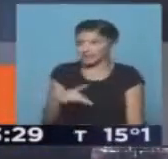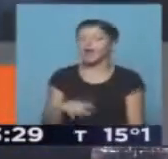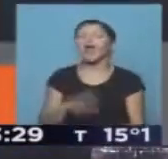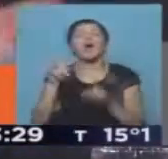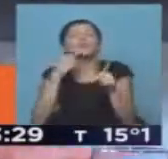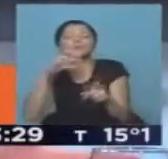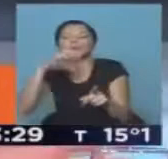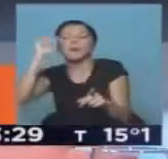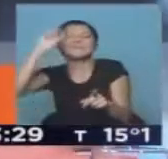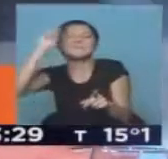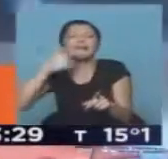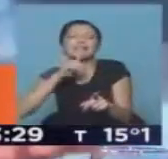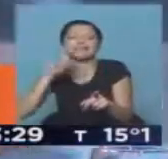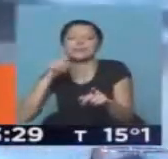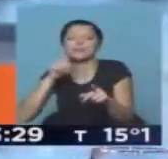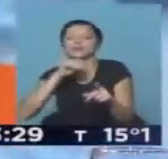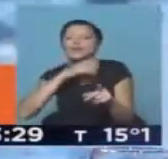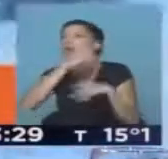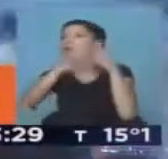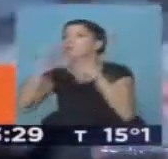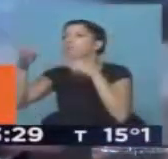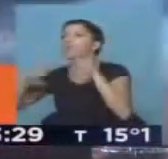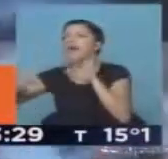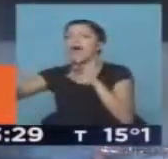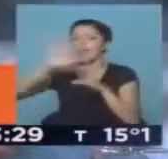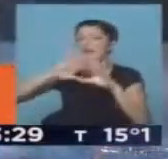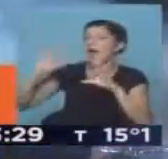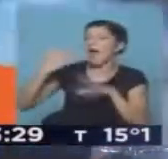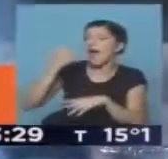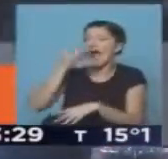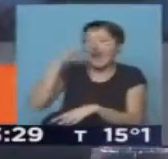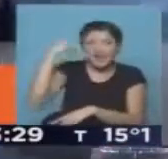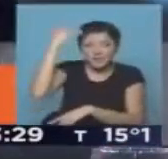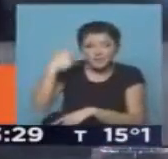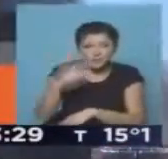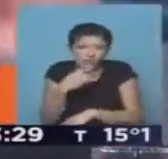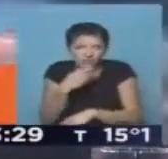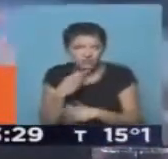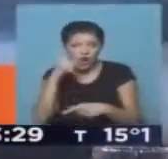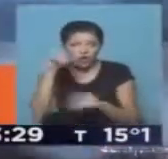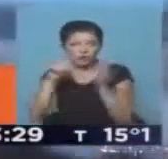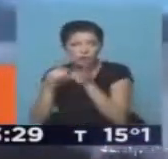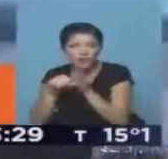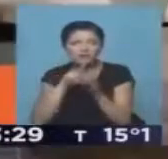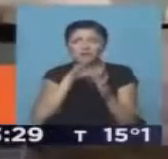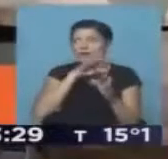palestinos no se disolvieron en el mundo árabe porque se hablan árabe no se disolvieron